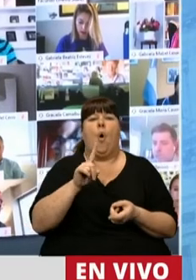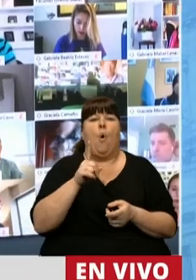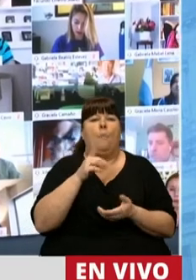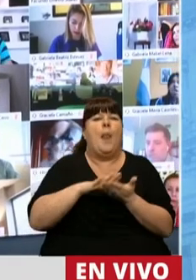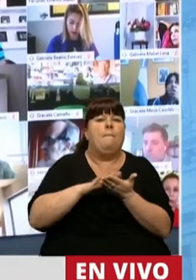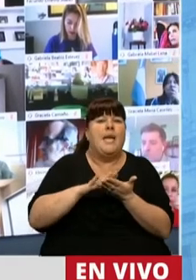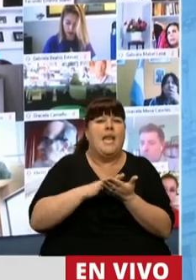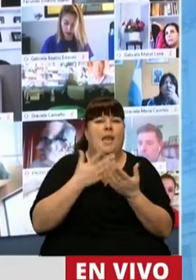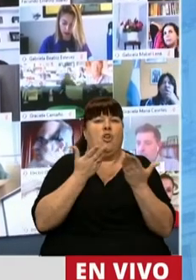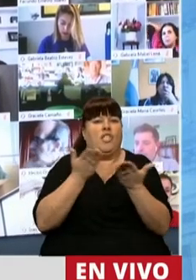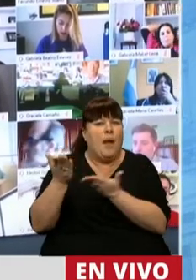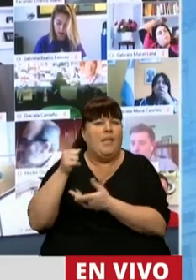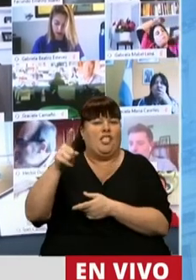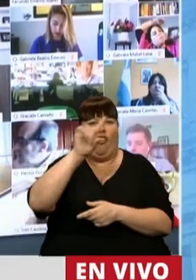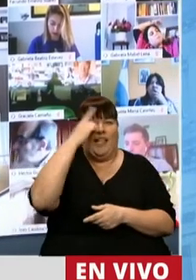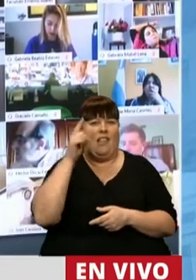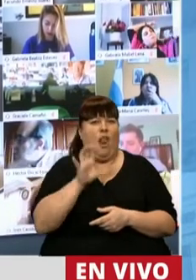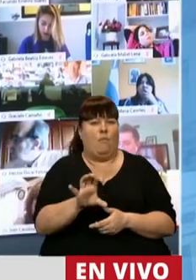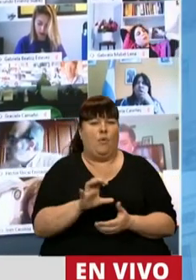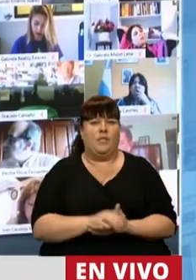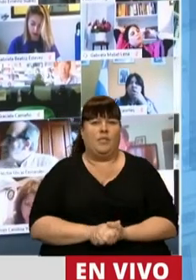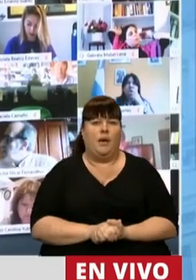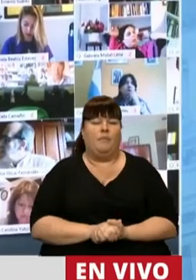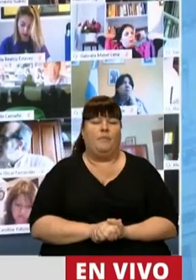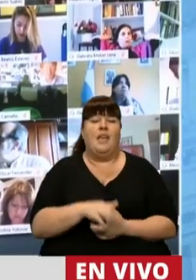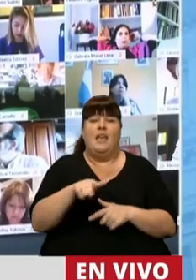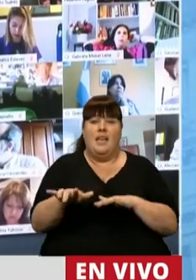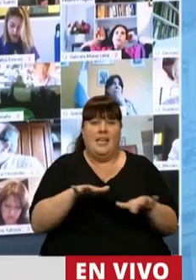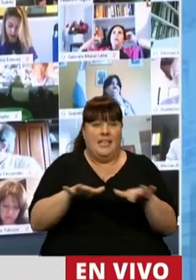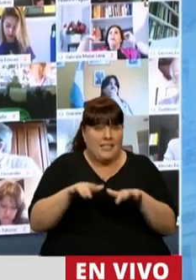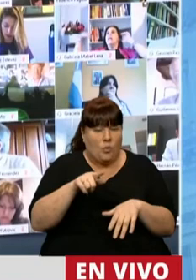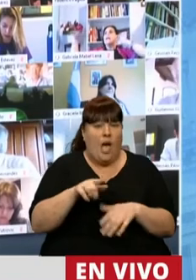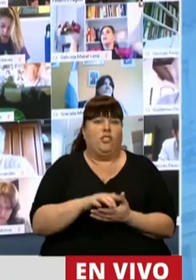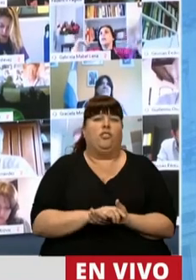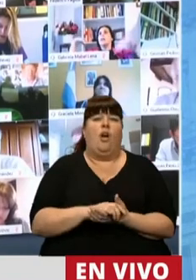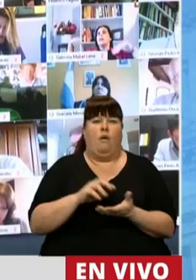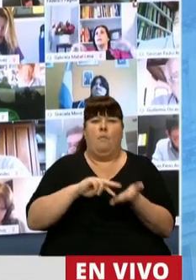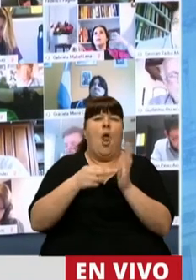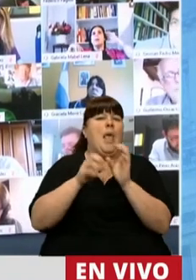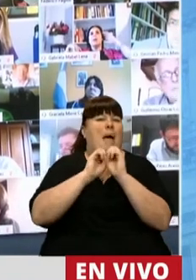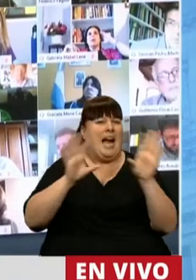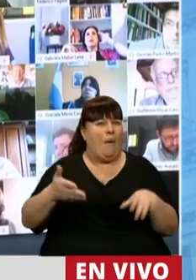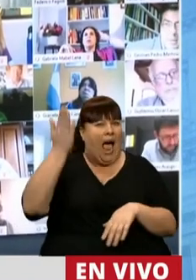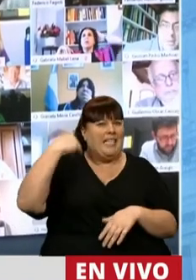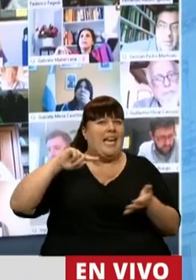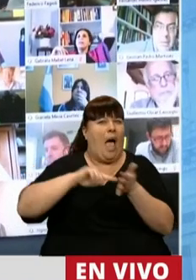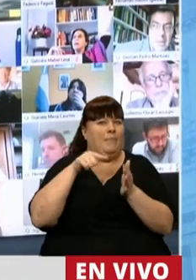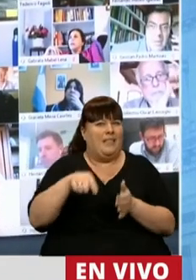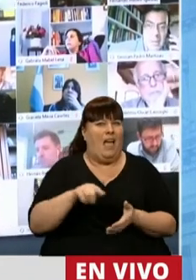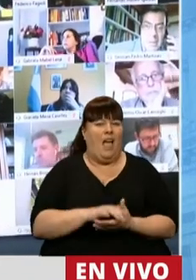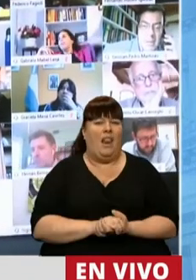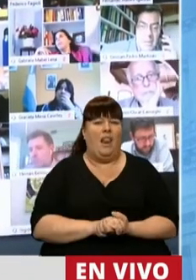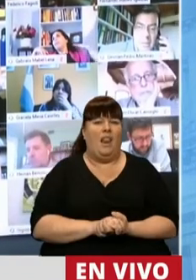servicios mínimos y esenciales a cargo del Estado provincial. Esta situación ha llevado a serios incidentes ayer en la capital